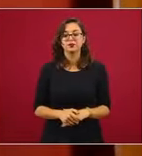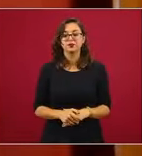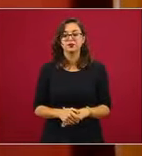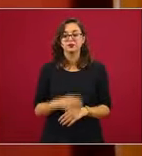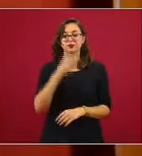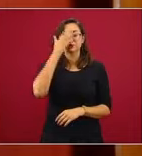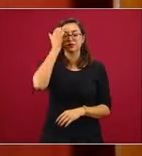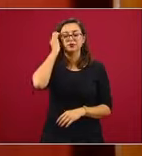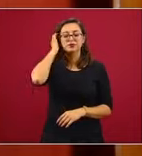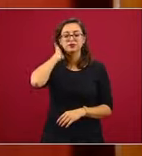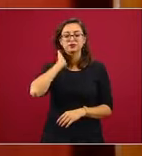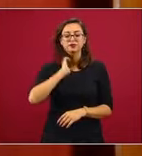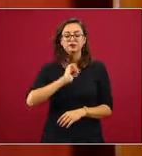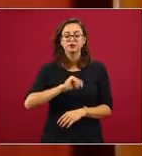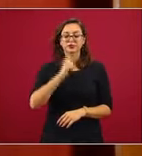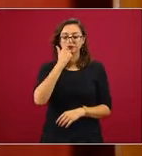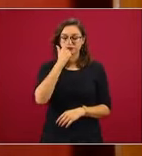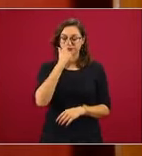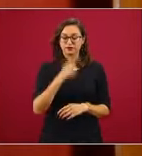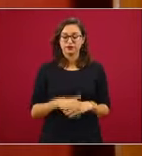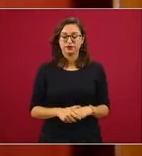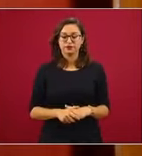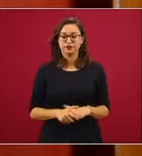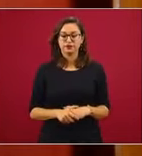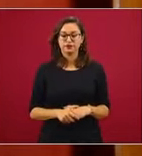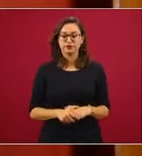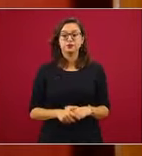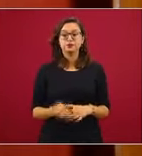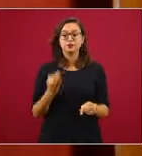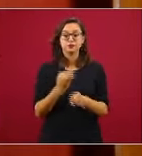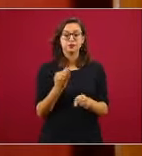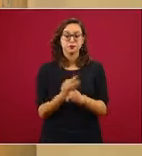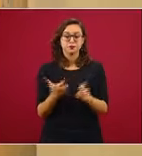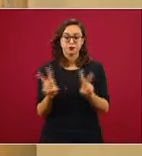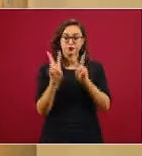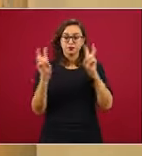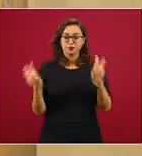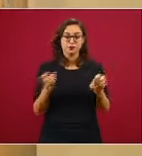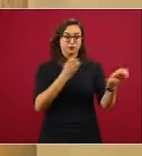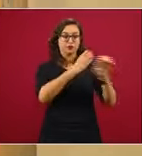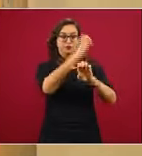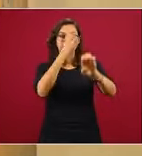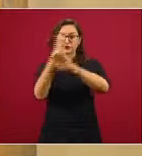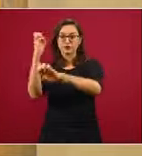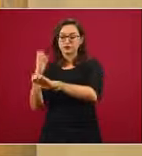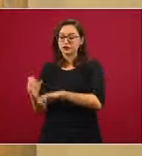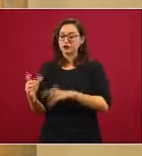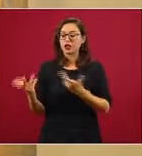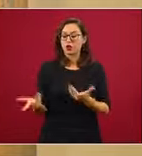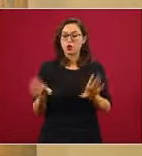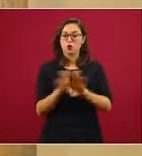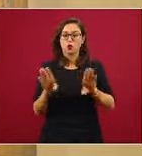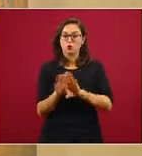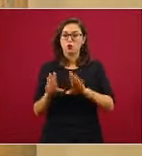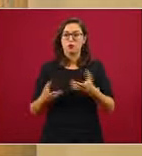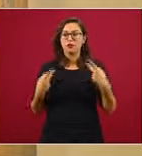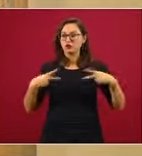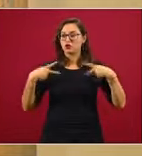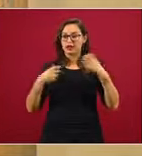ver hoy lo que es el reporte de movilidad estatal. Vamos a presentar una serie de